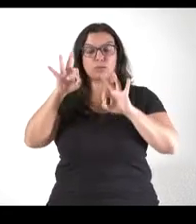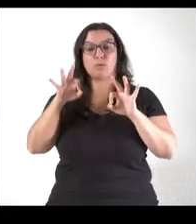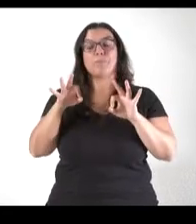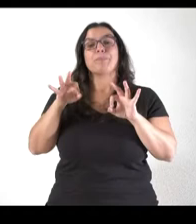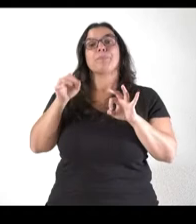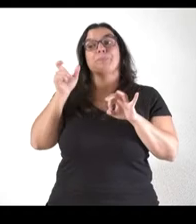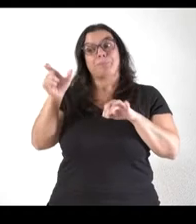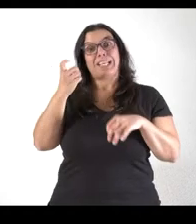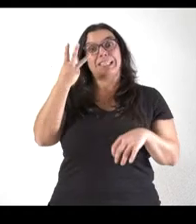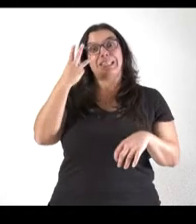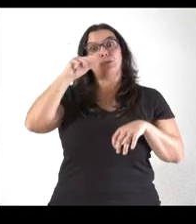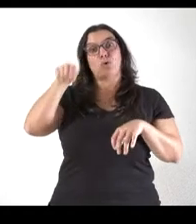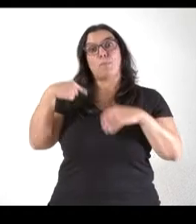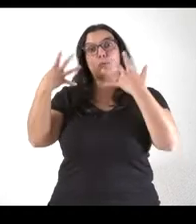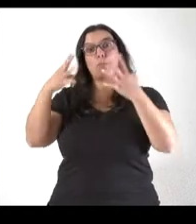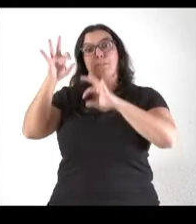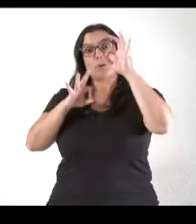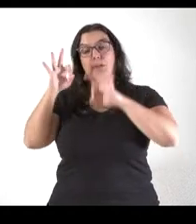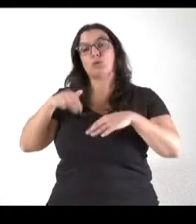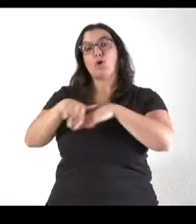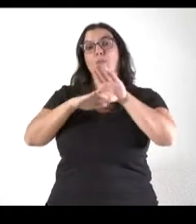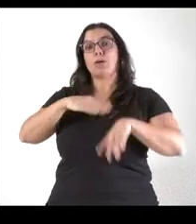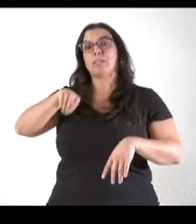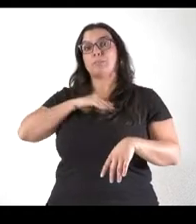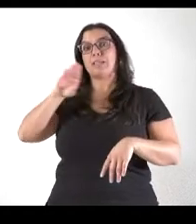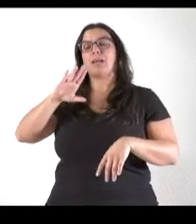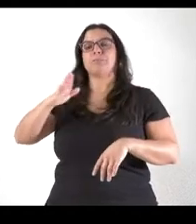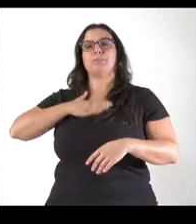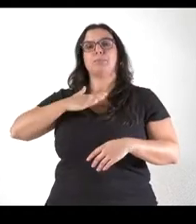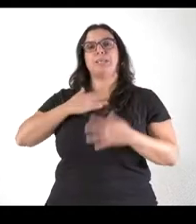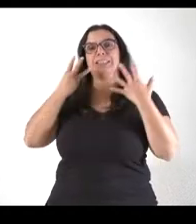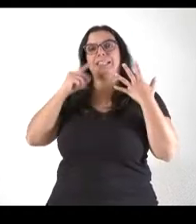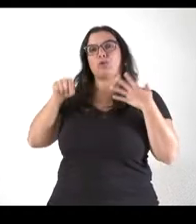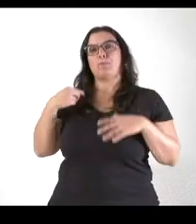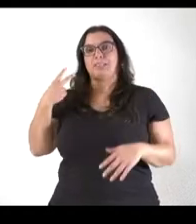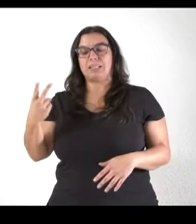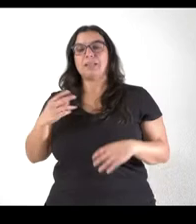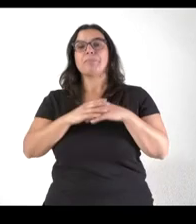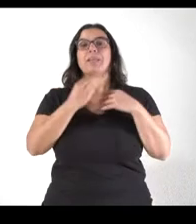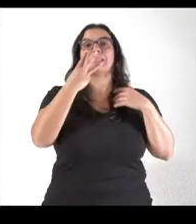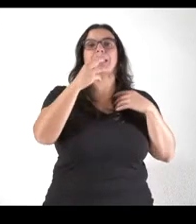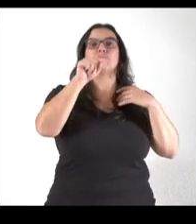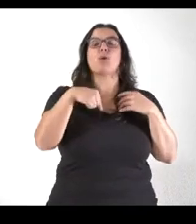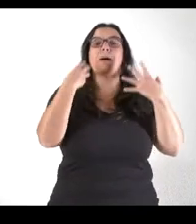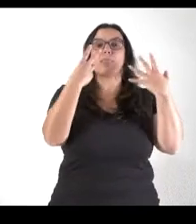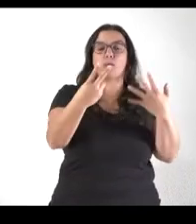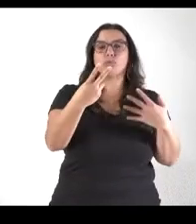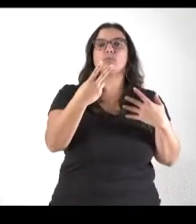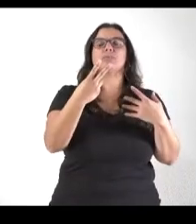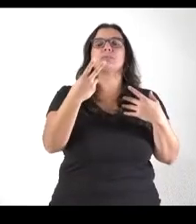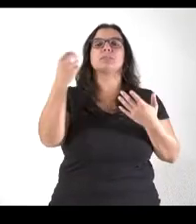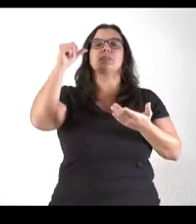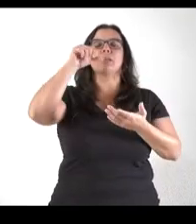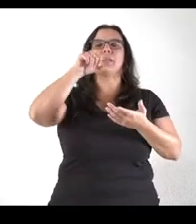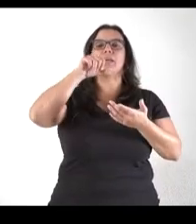administración central se reservaría el 3,7%. 3,2 la administración central 0,5 la seguridad social las